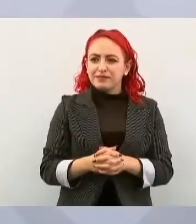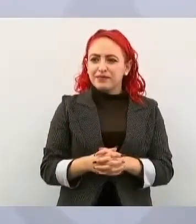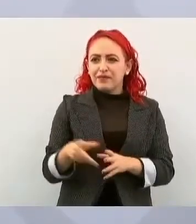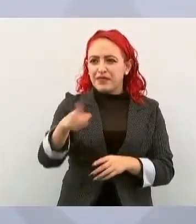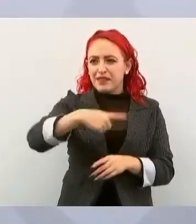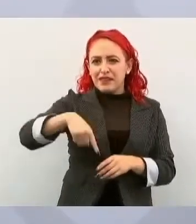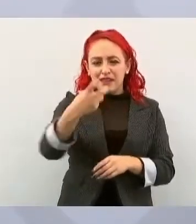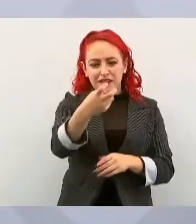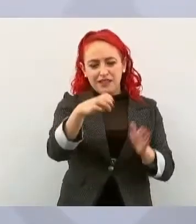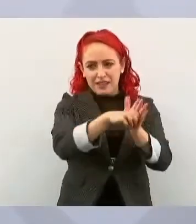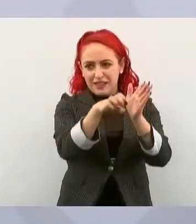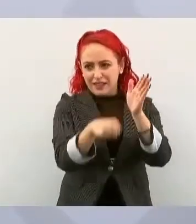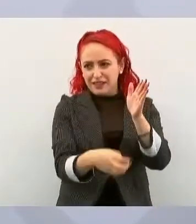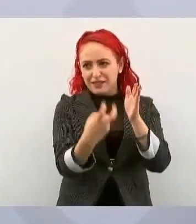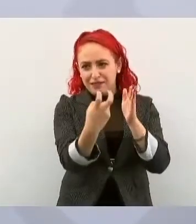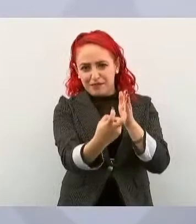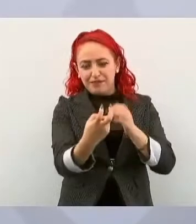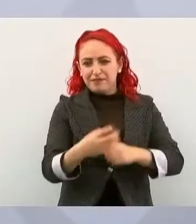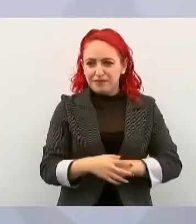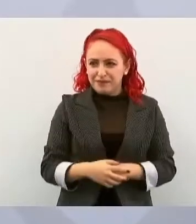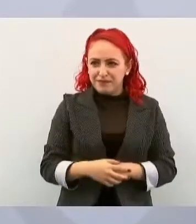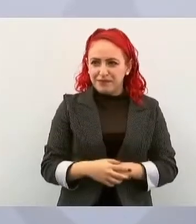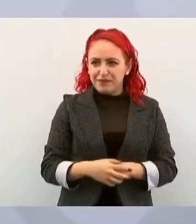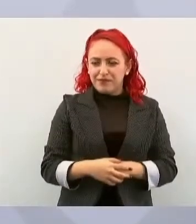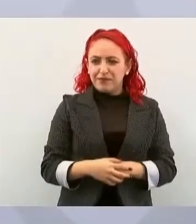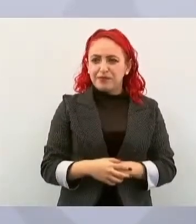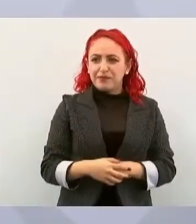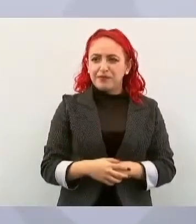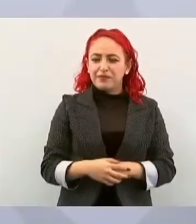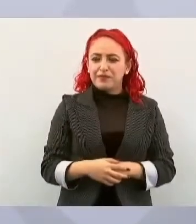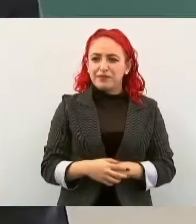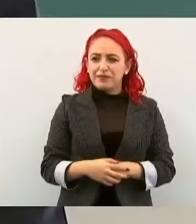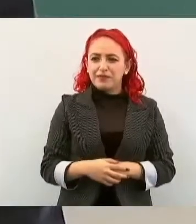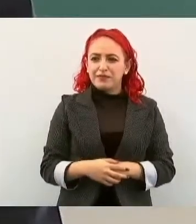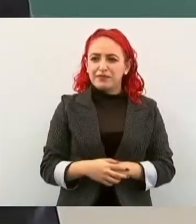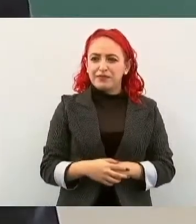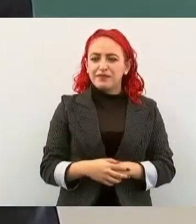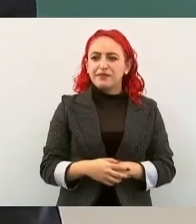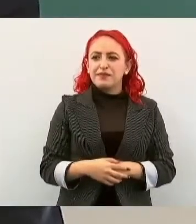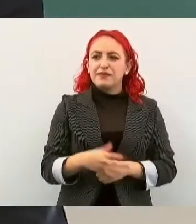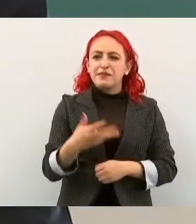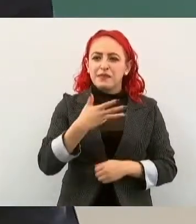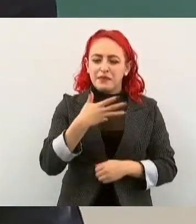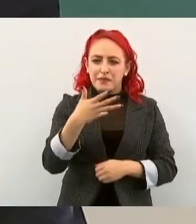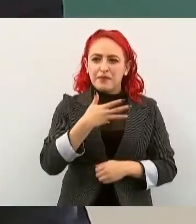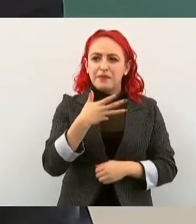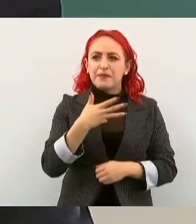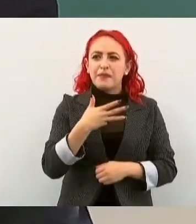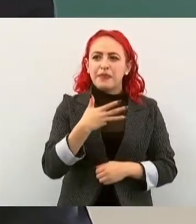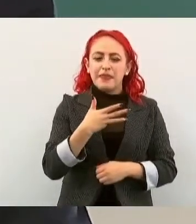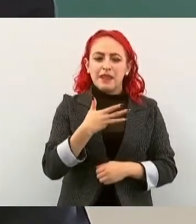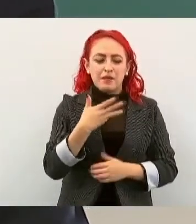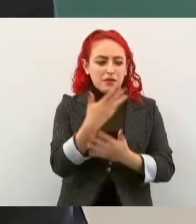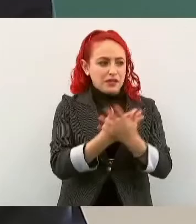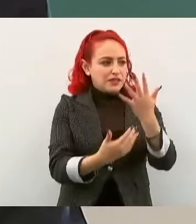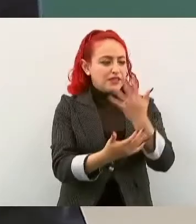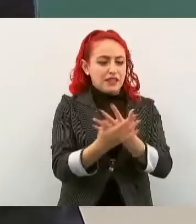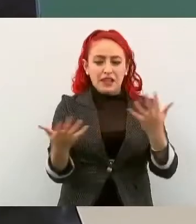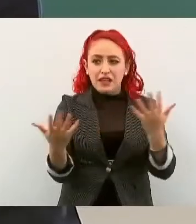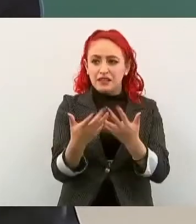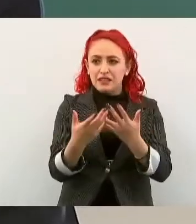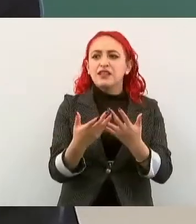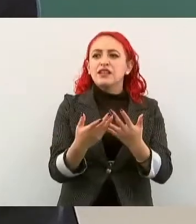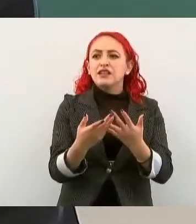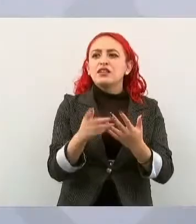aquí está el ejemplo de lo que tenemos que llevar a la práctica, que yo